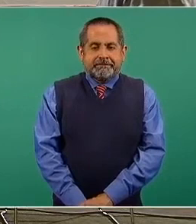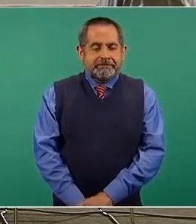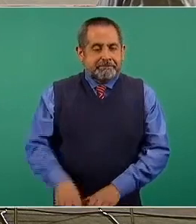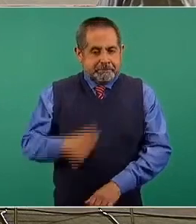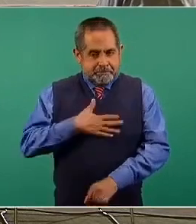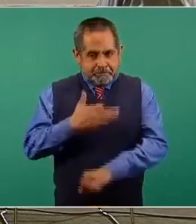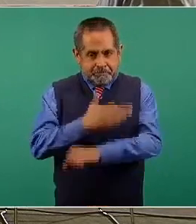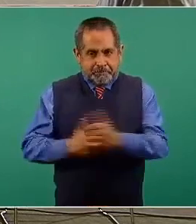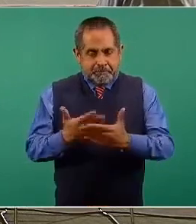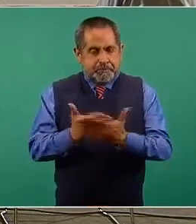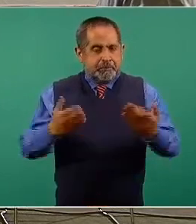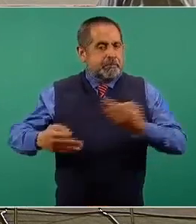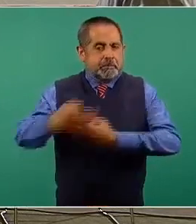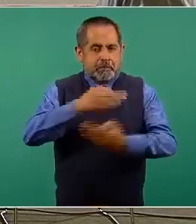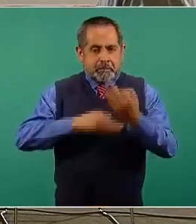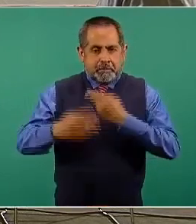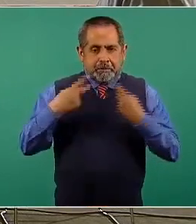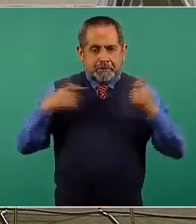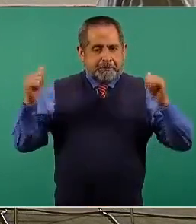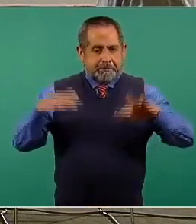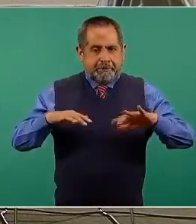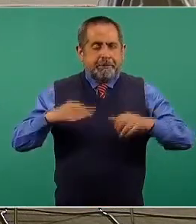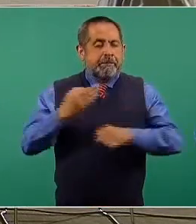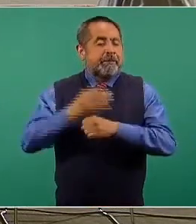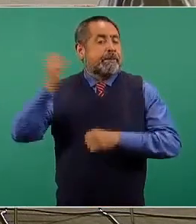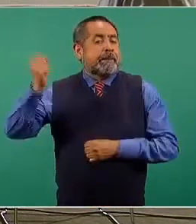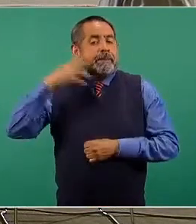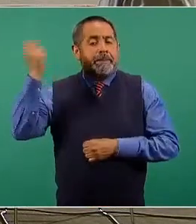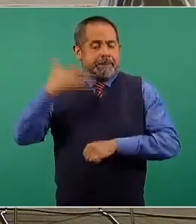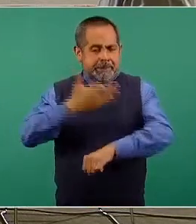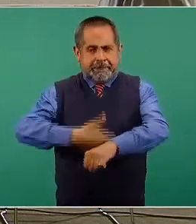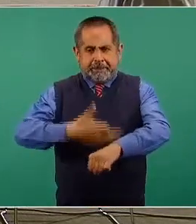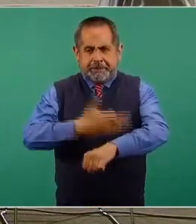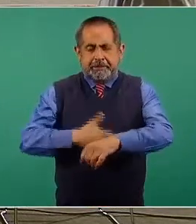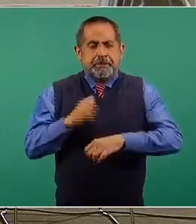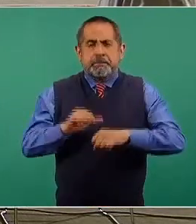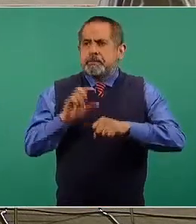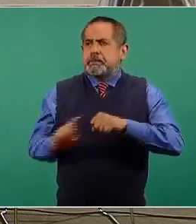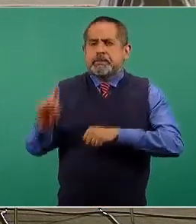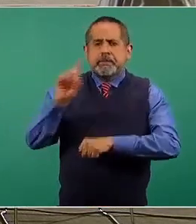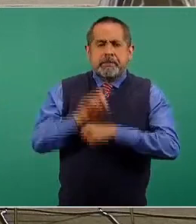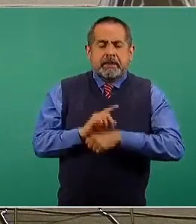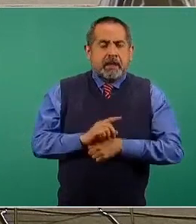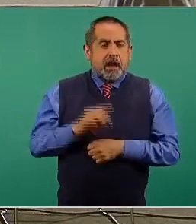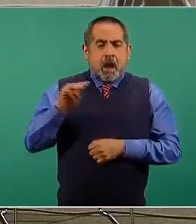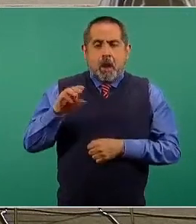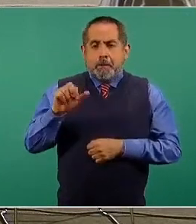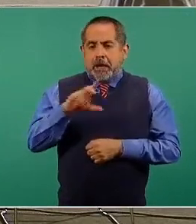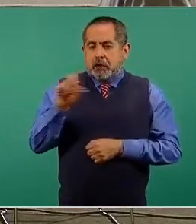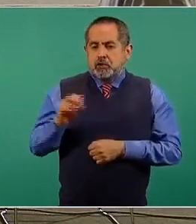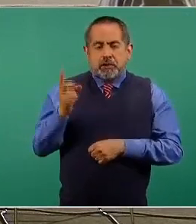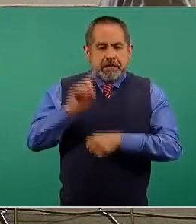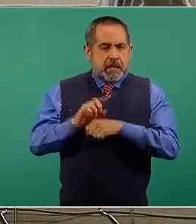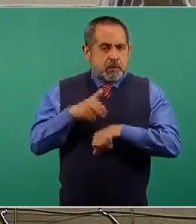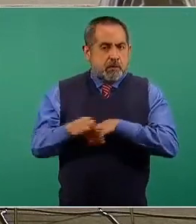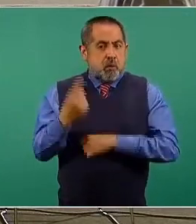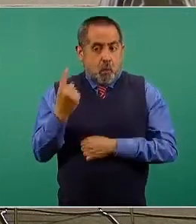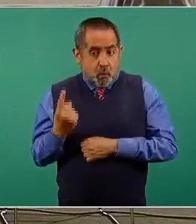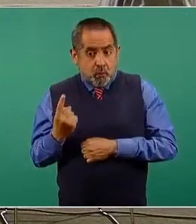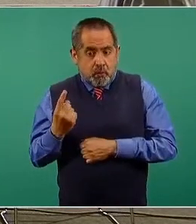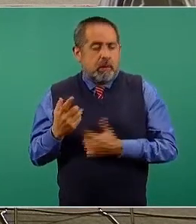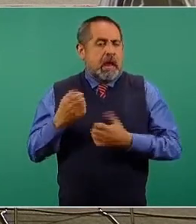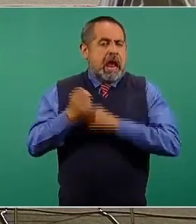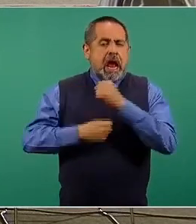Buenas tardes a todos los asistentes a esta conferencia vespertina. El día de hoy, 1 de marzo del